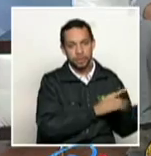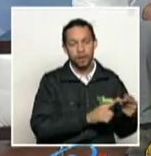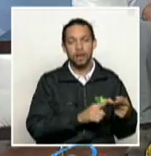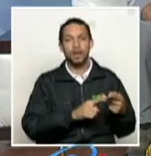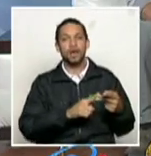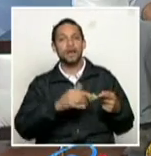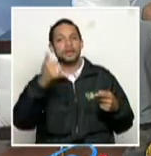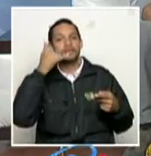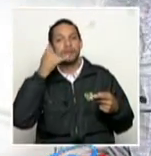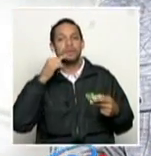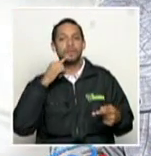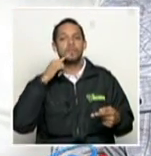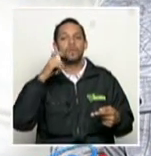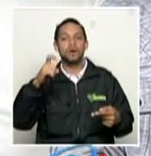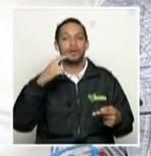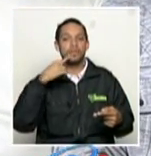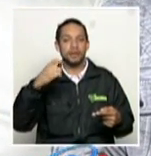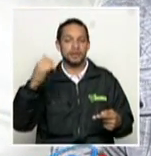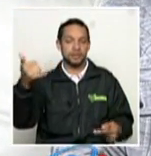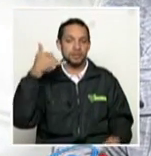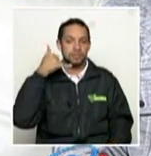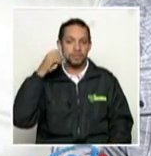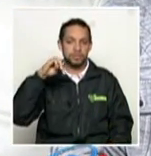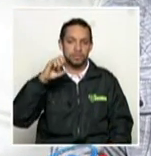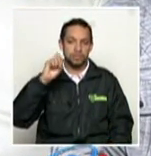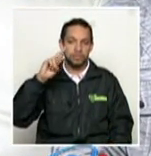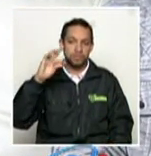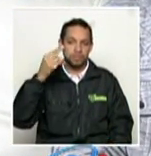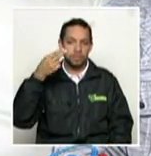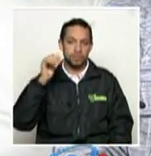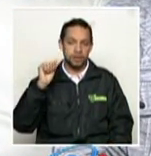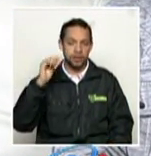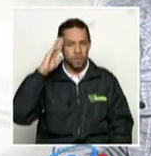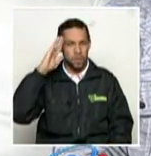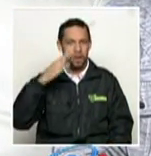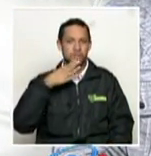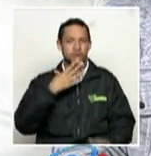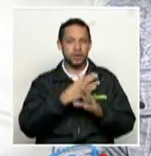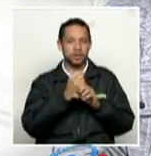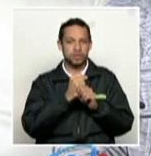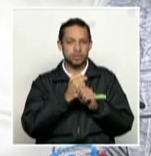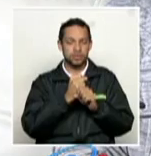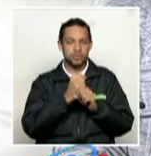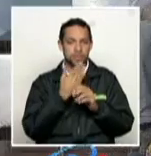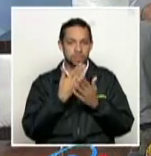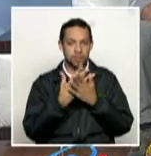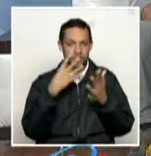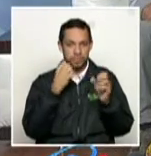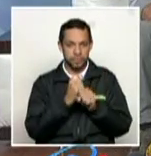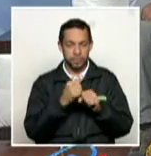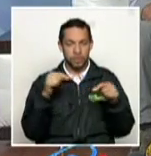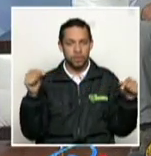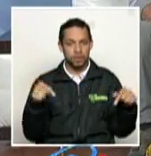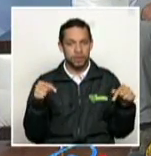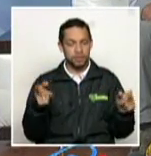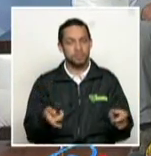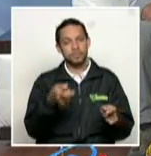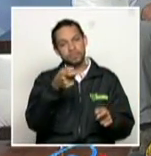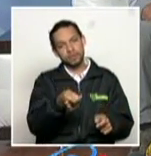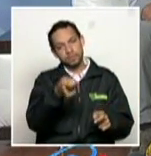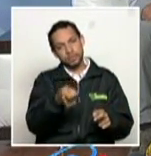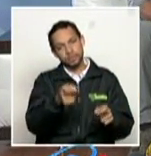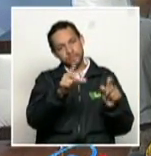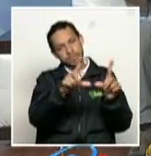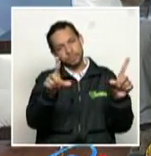Bucaramanga. Marta, bienvenida a Conexión Vital. Buenas noches. ¿Cómo está? Buenas noches, soy casualmente pasando canales de